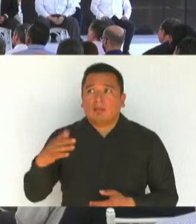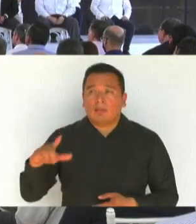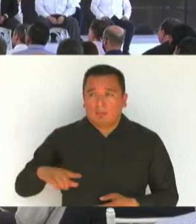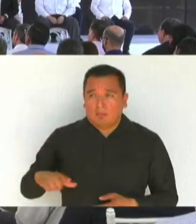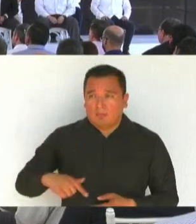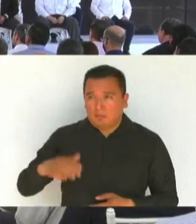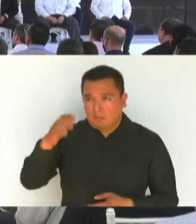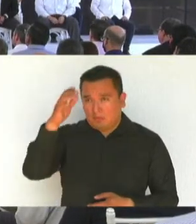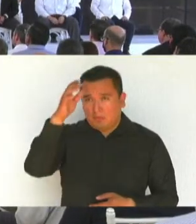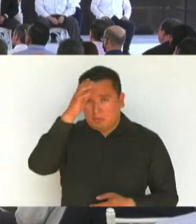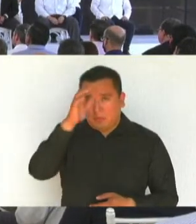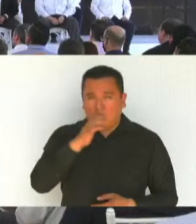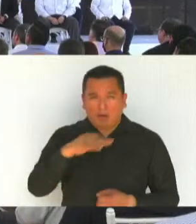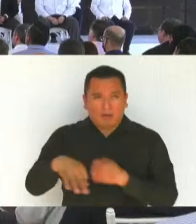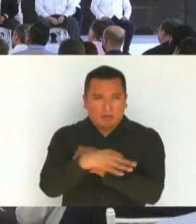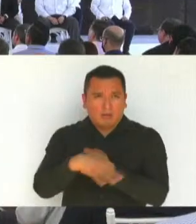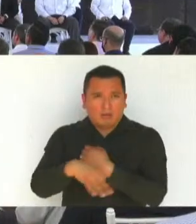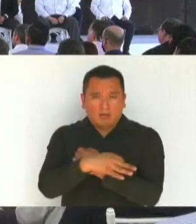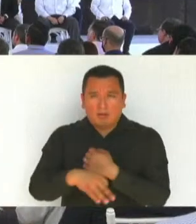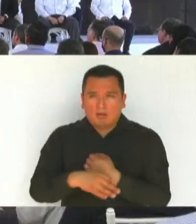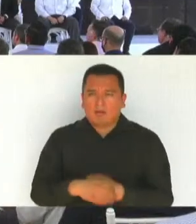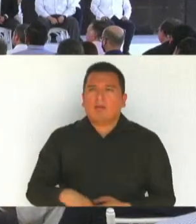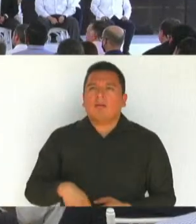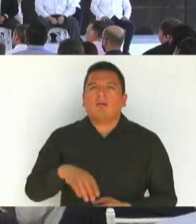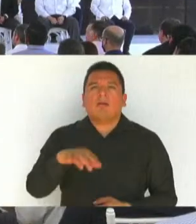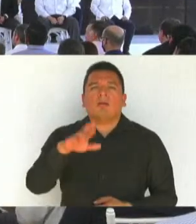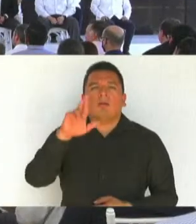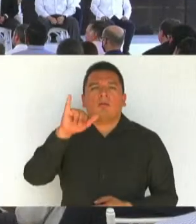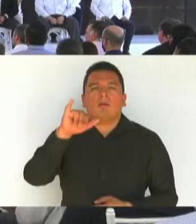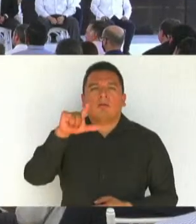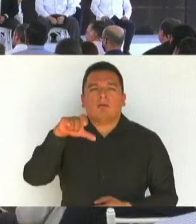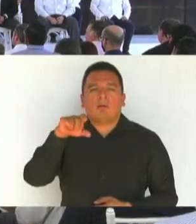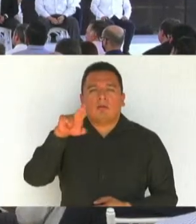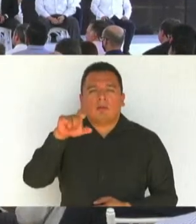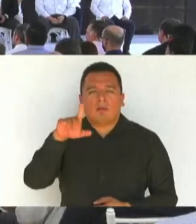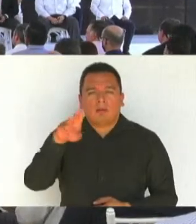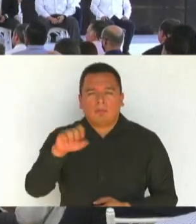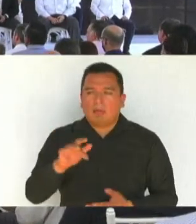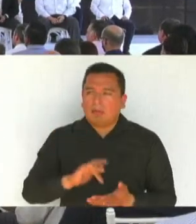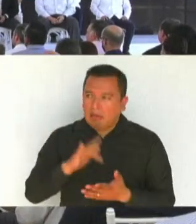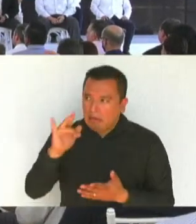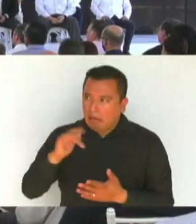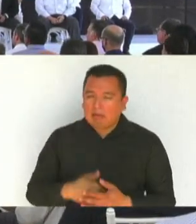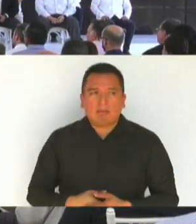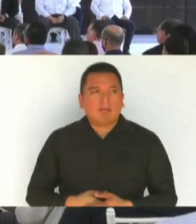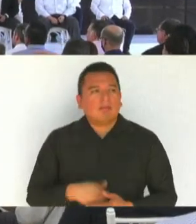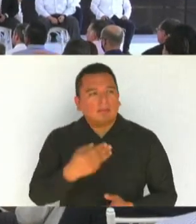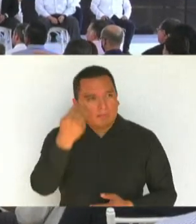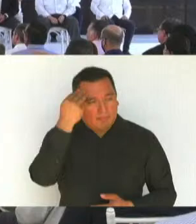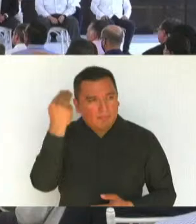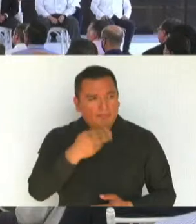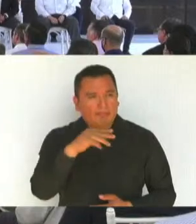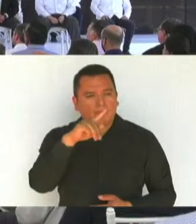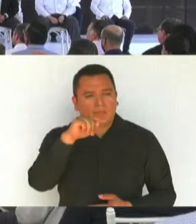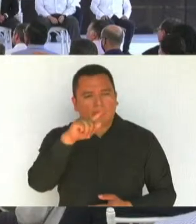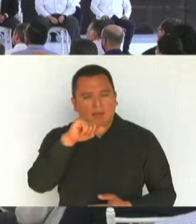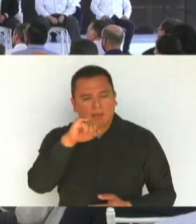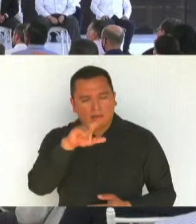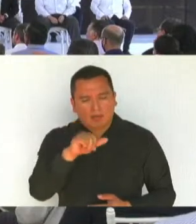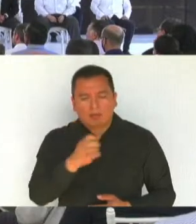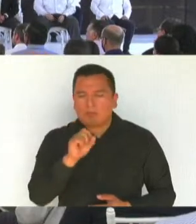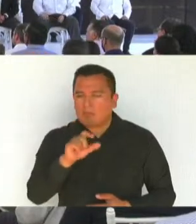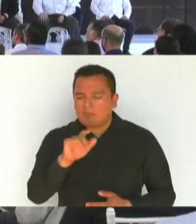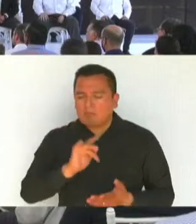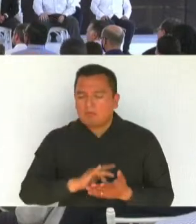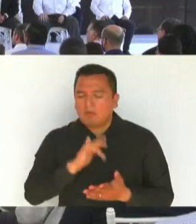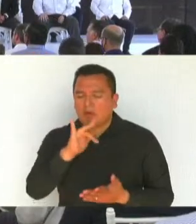Estado de Coahuila, ingeniero Miguel Ángel Riquelme Solís, muchas gracias por recibirnos. A la maestra Tatiana Cloutier Carrillo, también